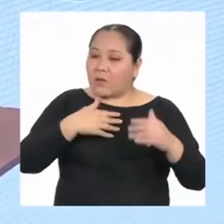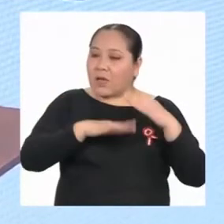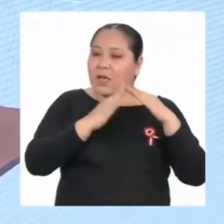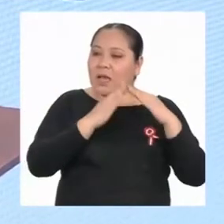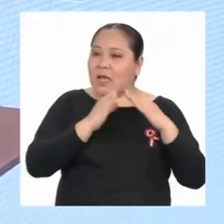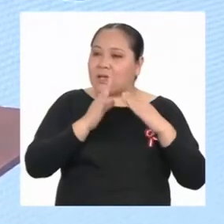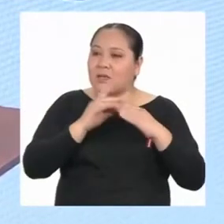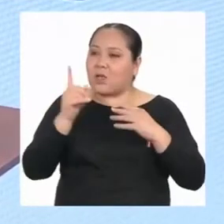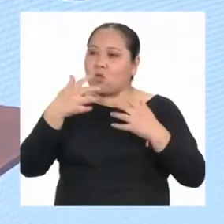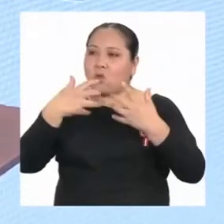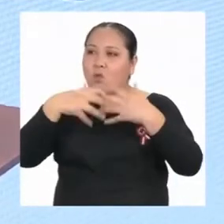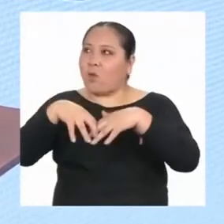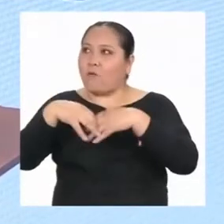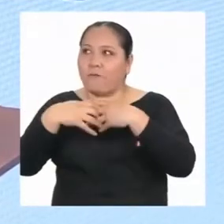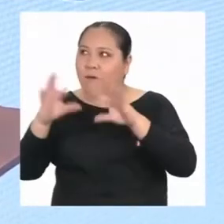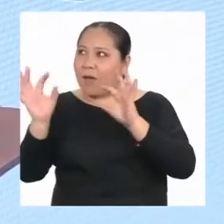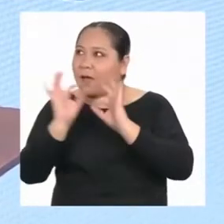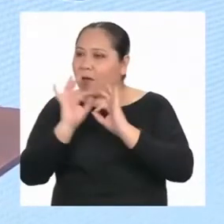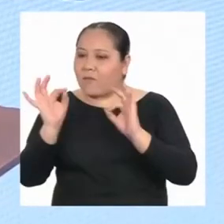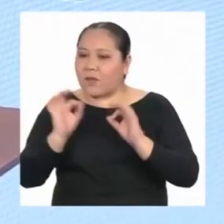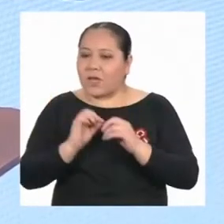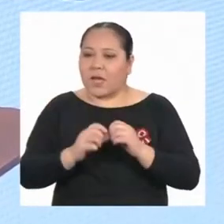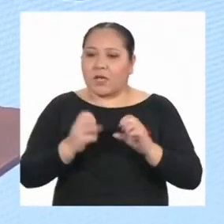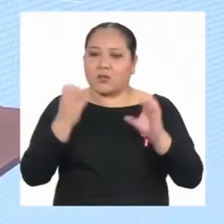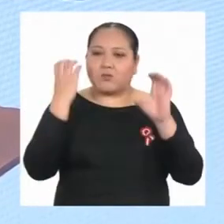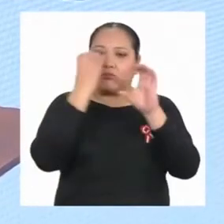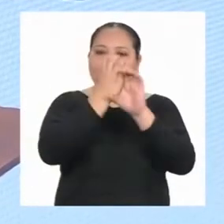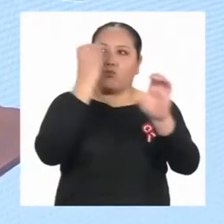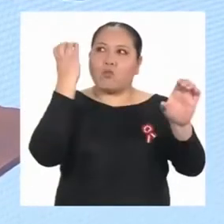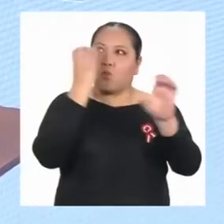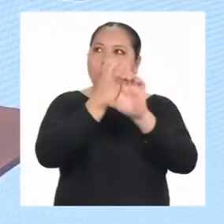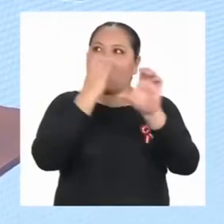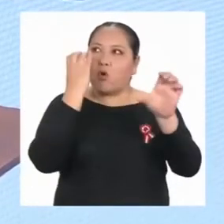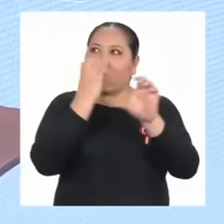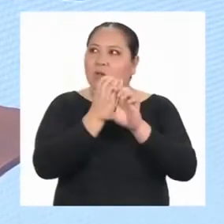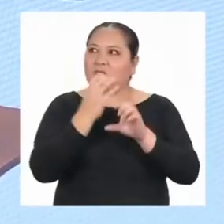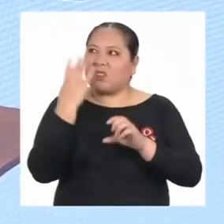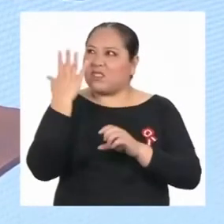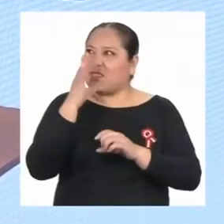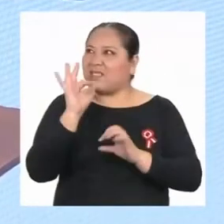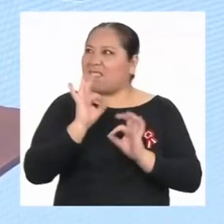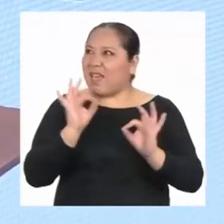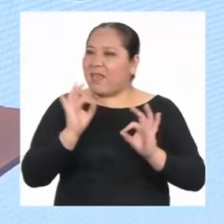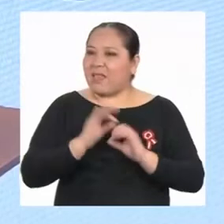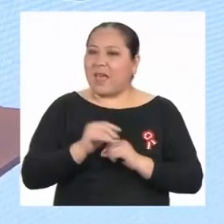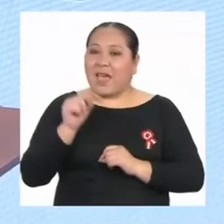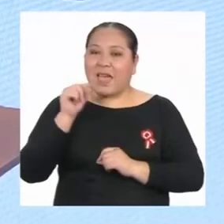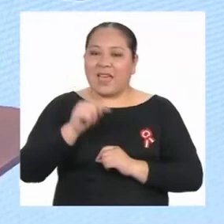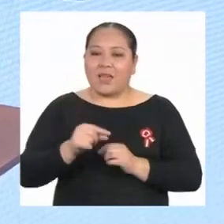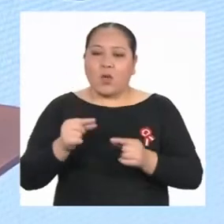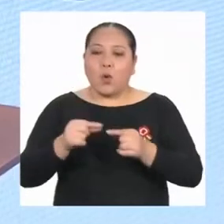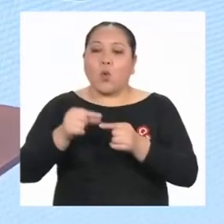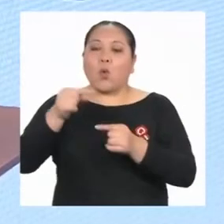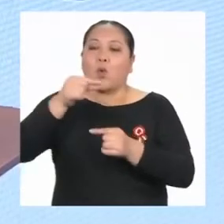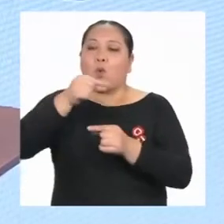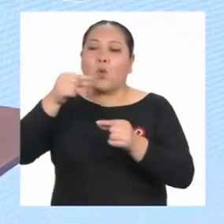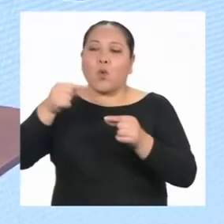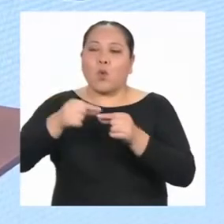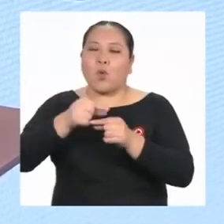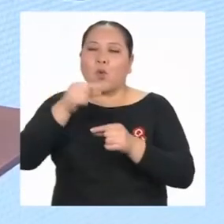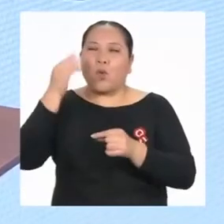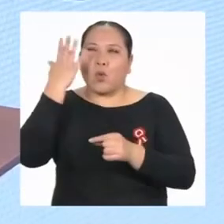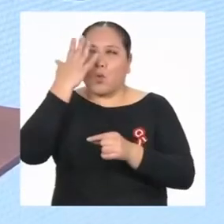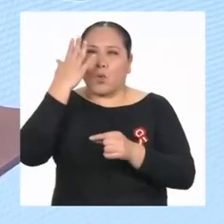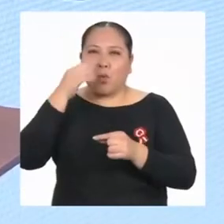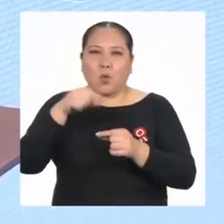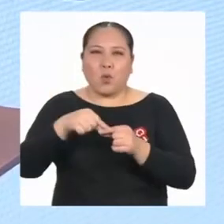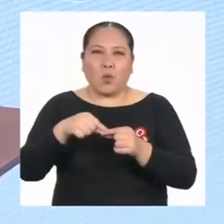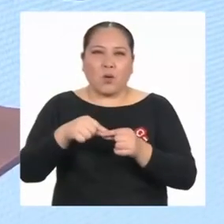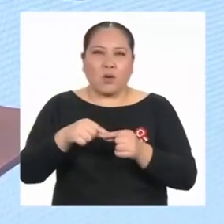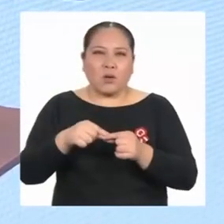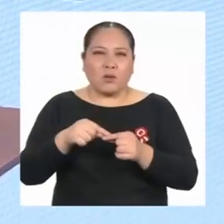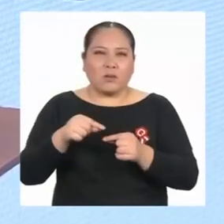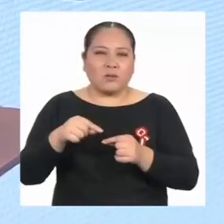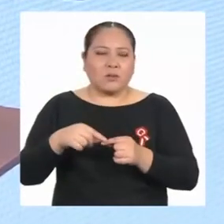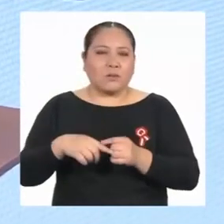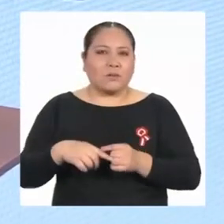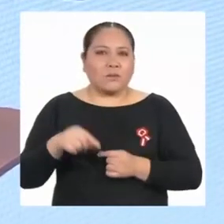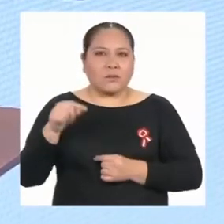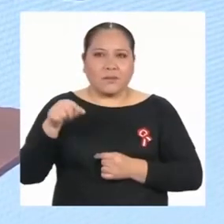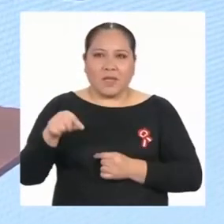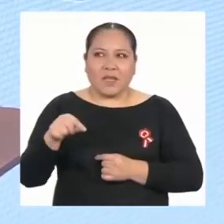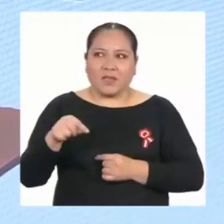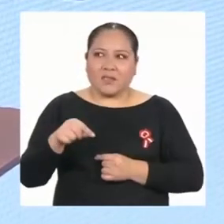no funcionaron. Por eso se redujeron las emisiones de gases de efecto invernadero. Pero eso también quiere decir que